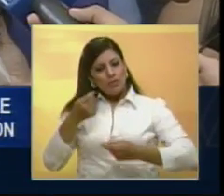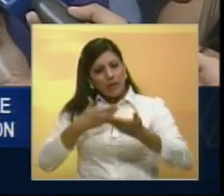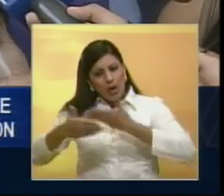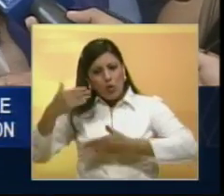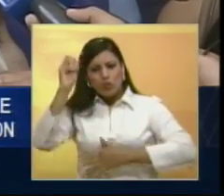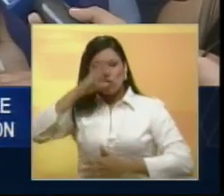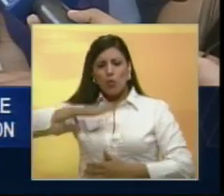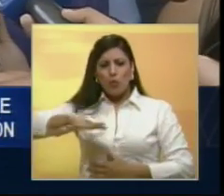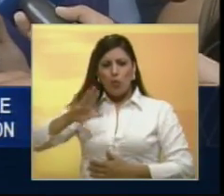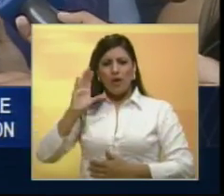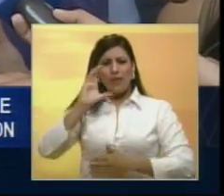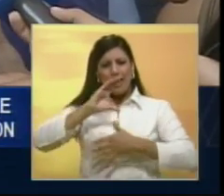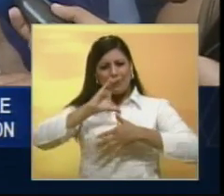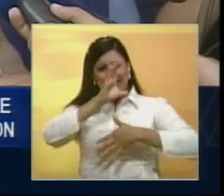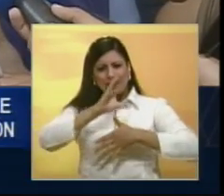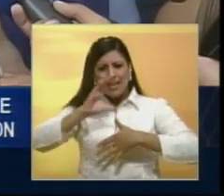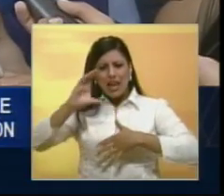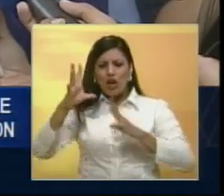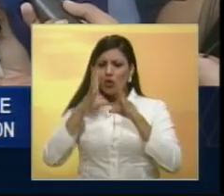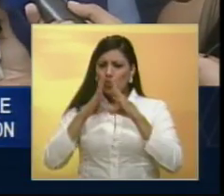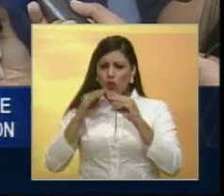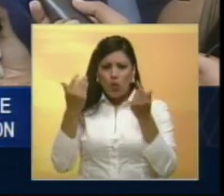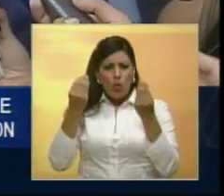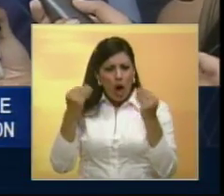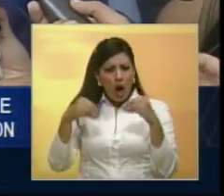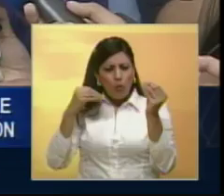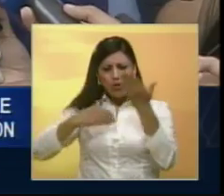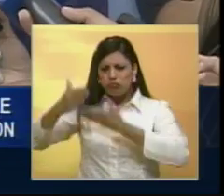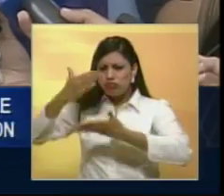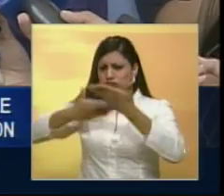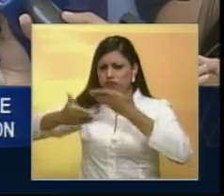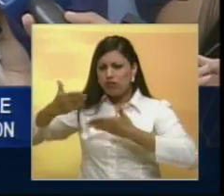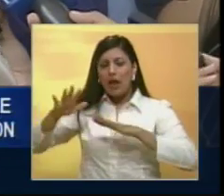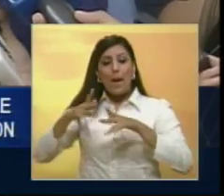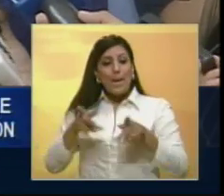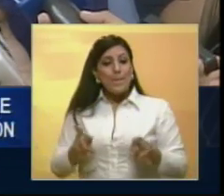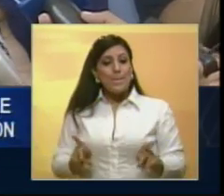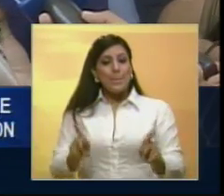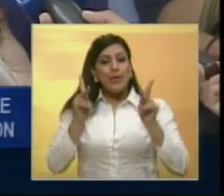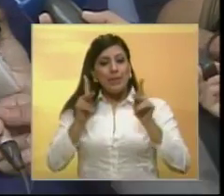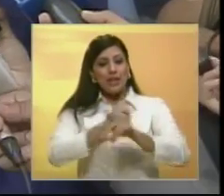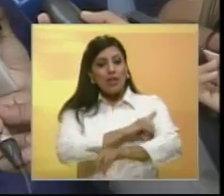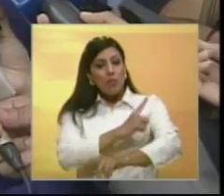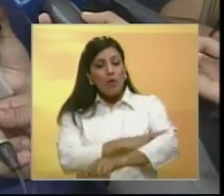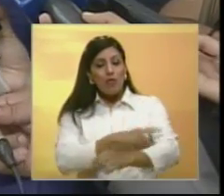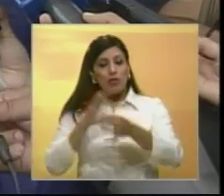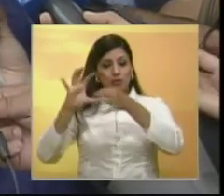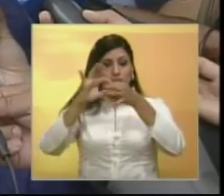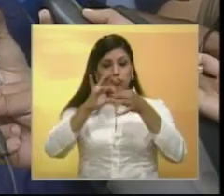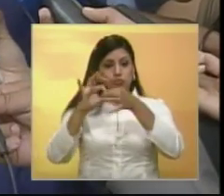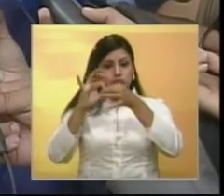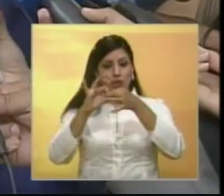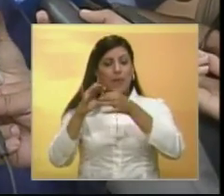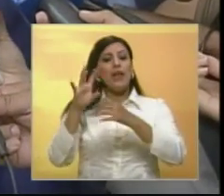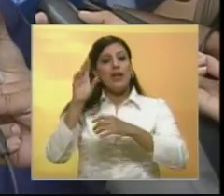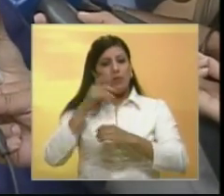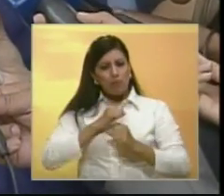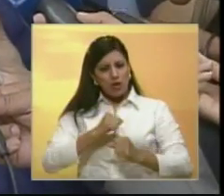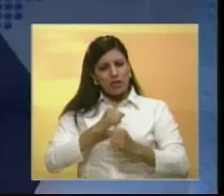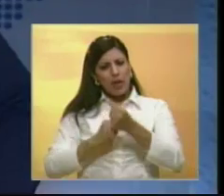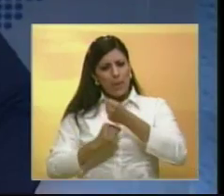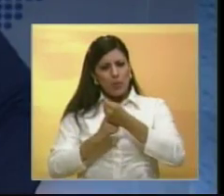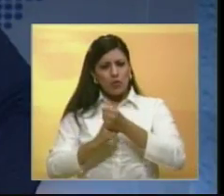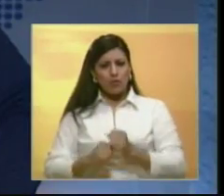Pueblos, la CELAC, entre otros convenios regionales de cooperación que han permitido fortalecer los lazos bilaterales y de